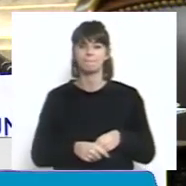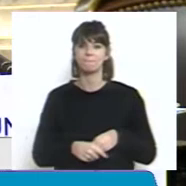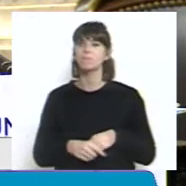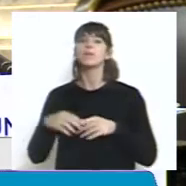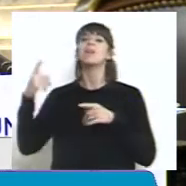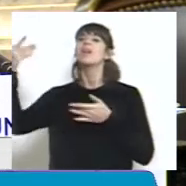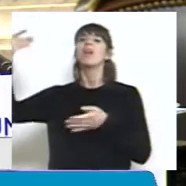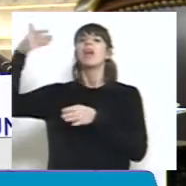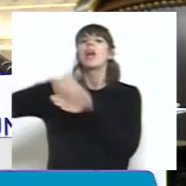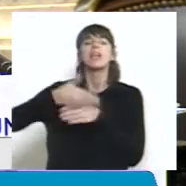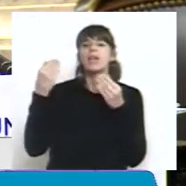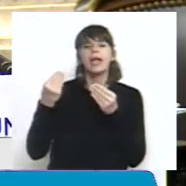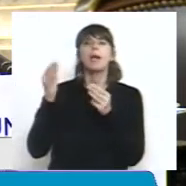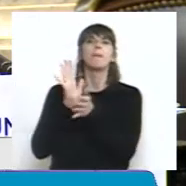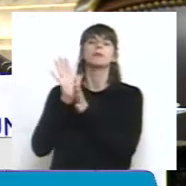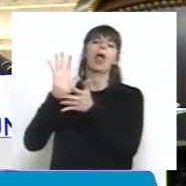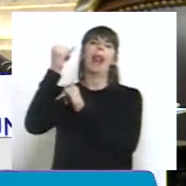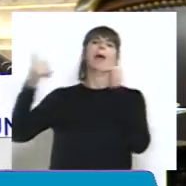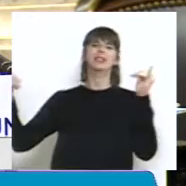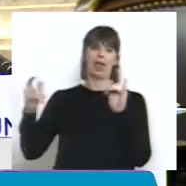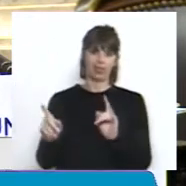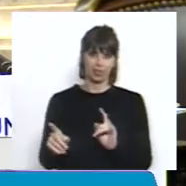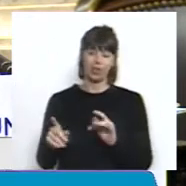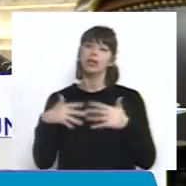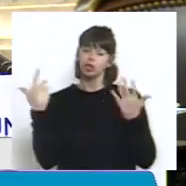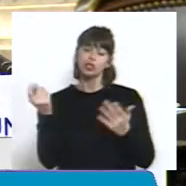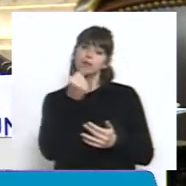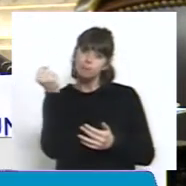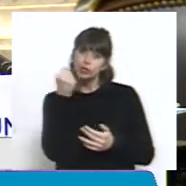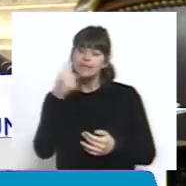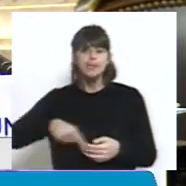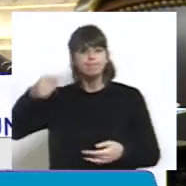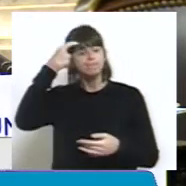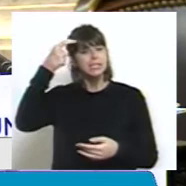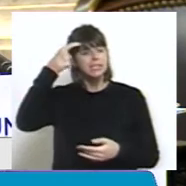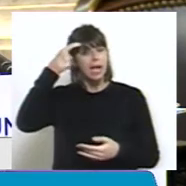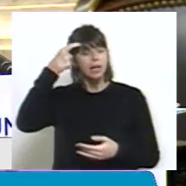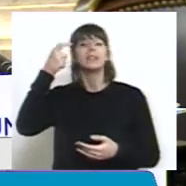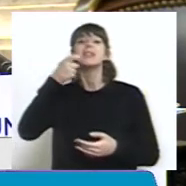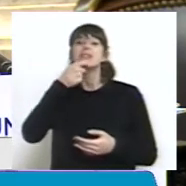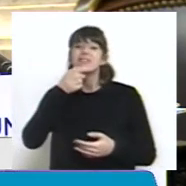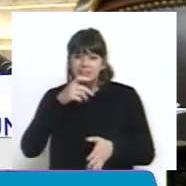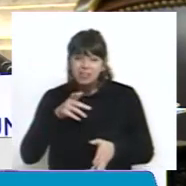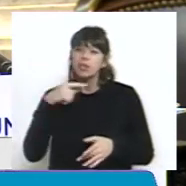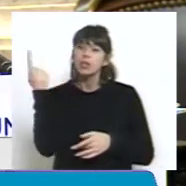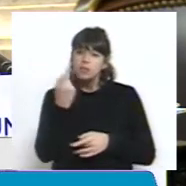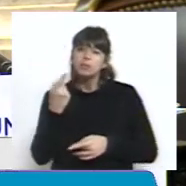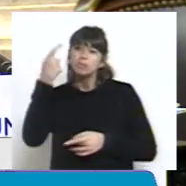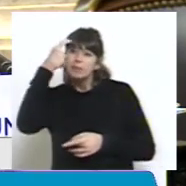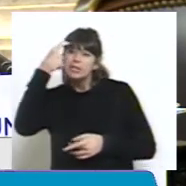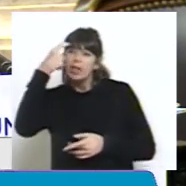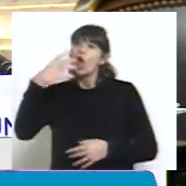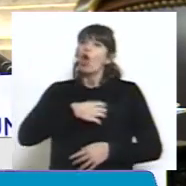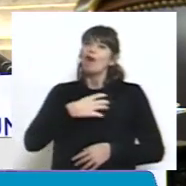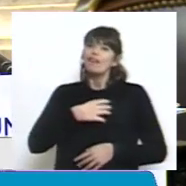la mitad. Sería interesante reflexionar si en vez de estar haciendo tantos pronósticos de cómo ganarse la confianza de